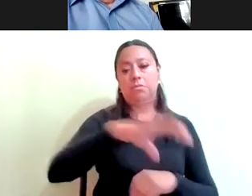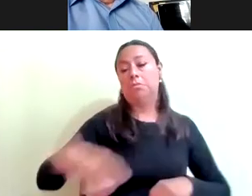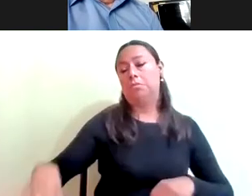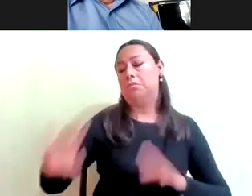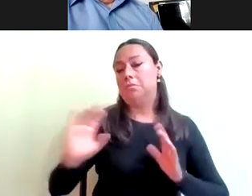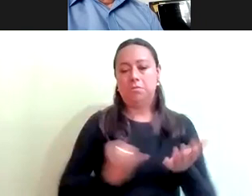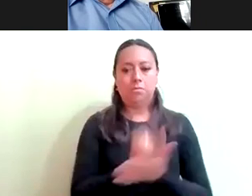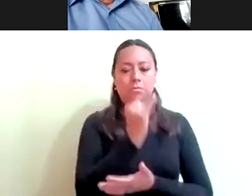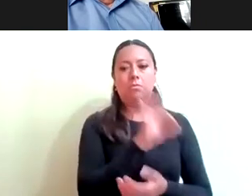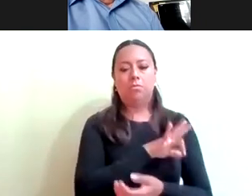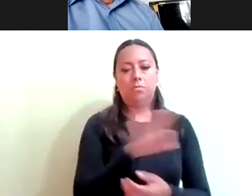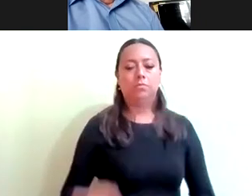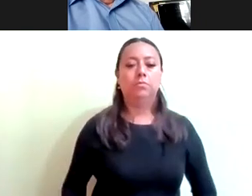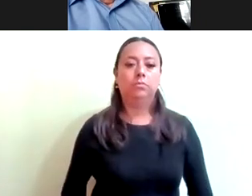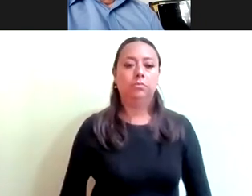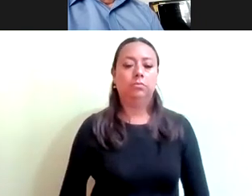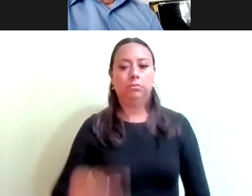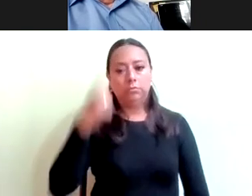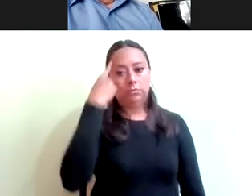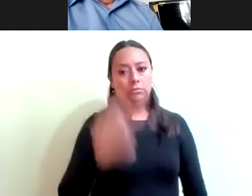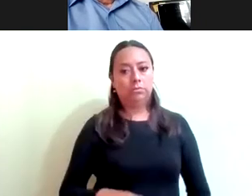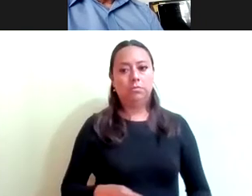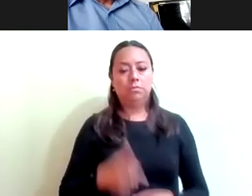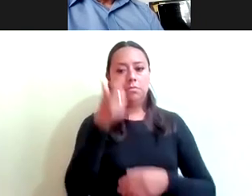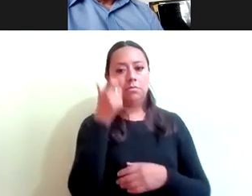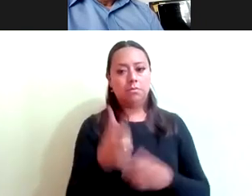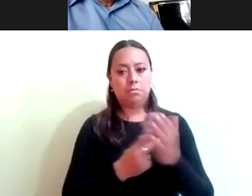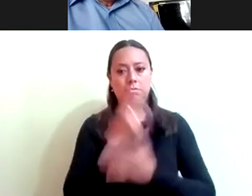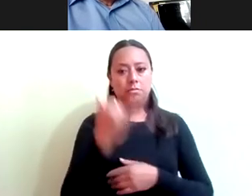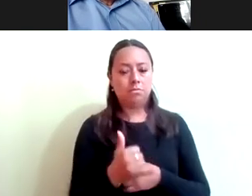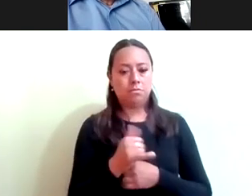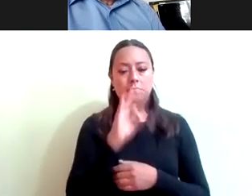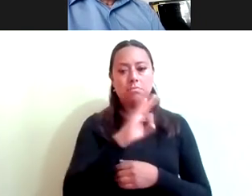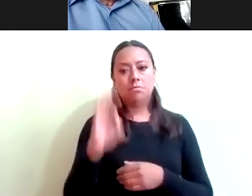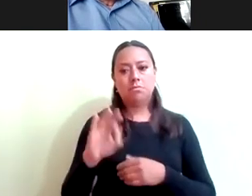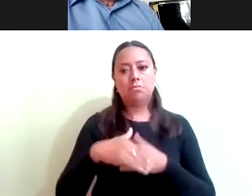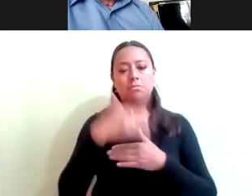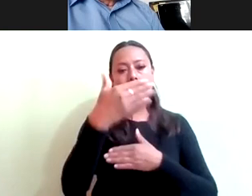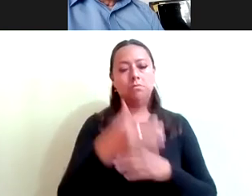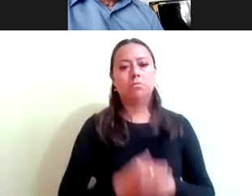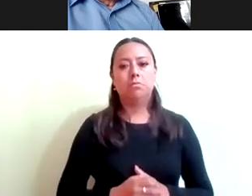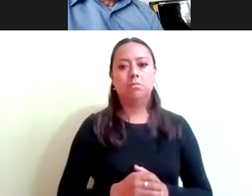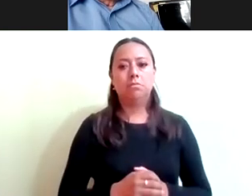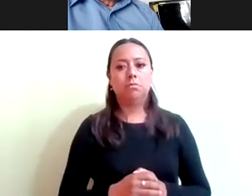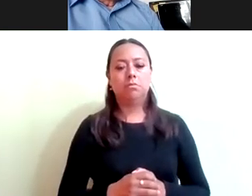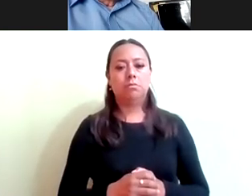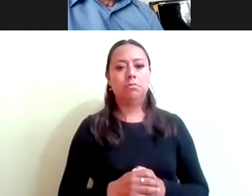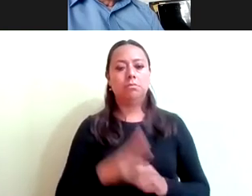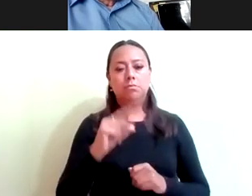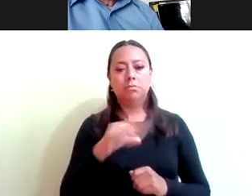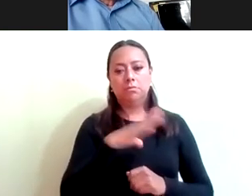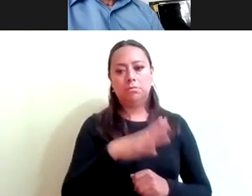el recurso y el proyecto en fecha posterior. Que no tenga este dictamen, ese